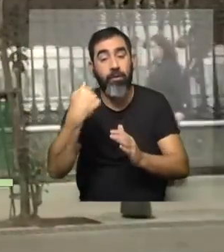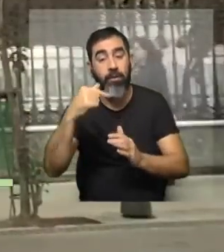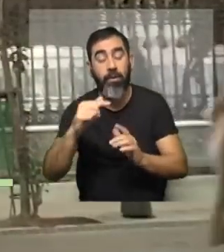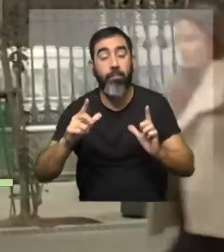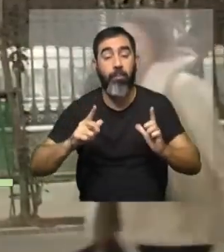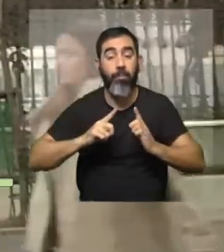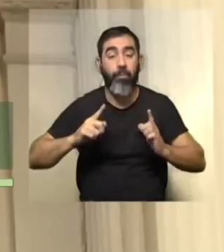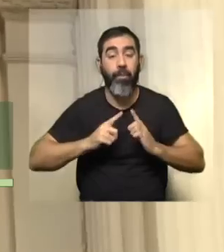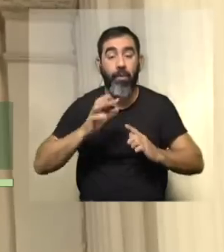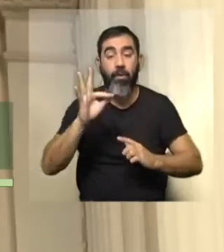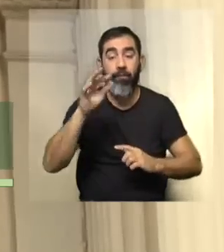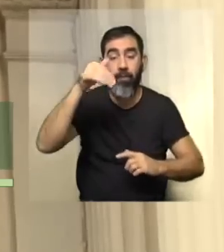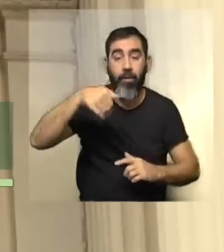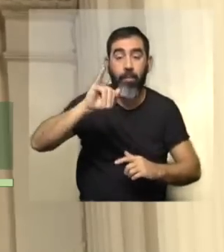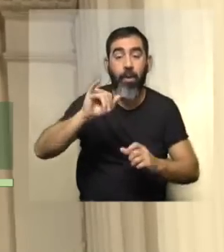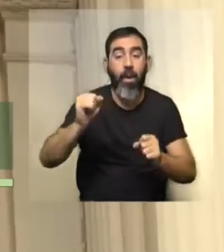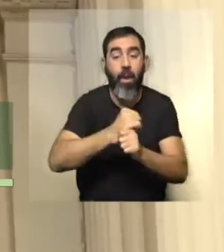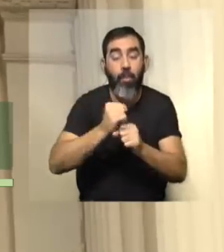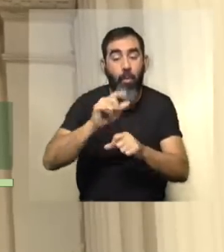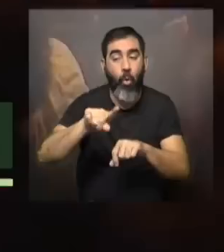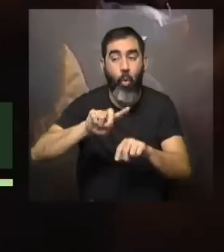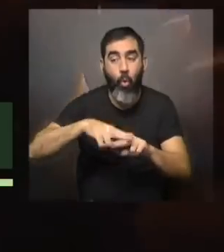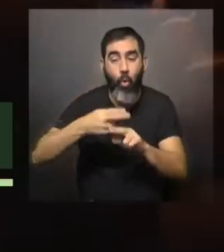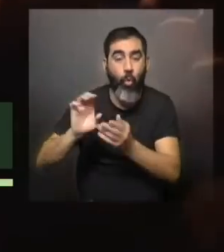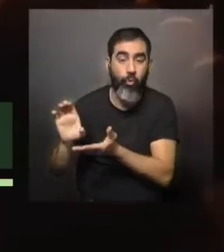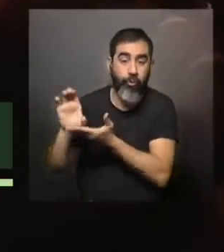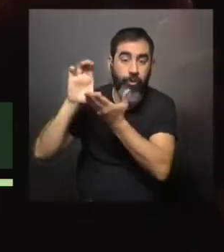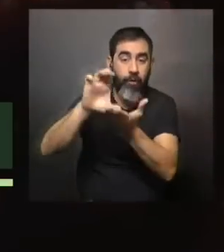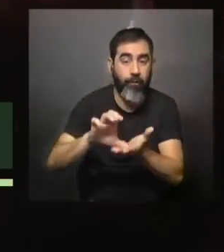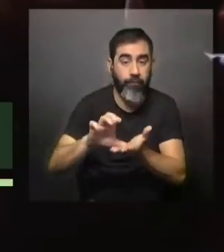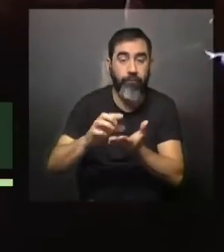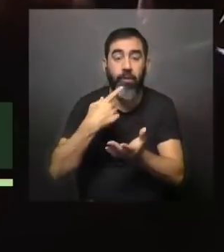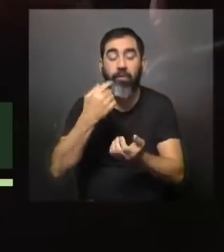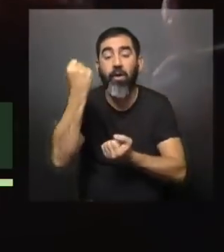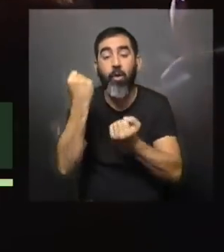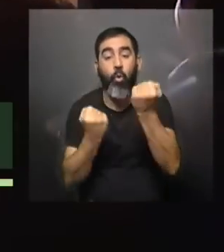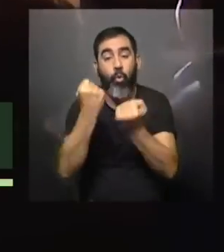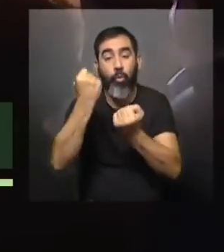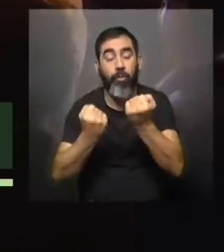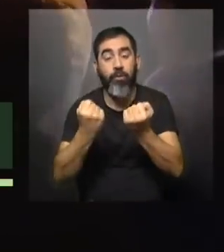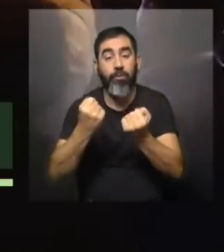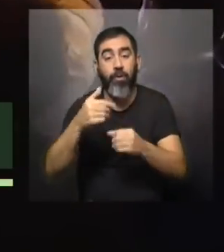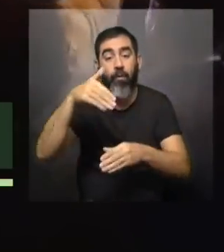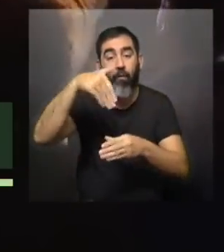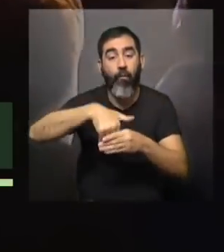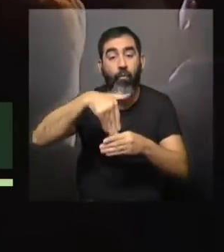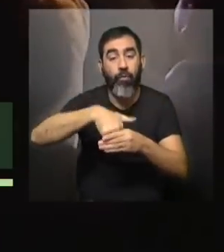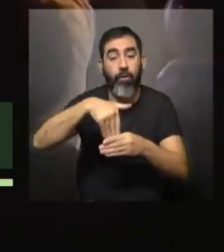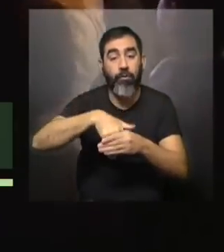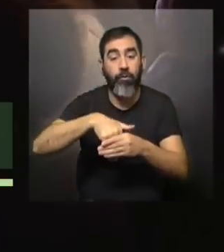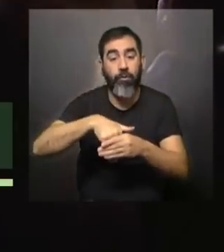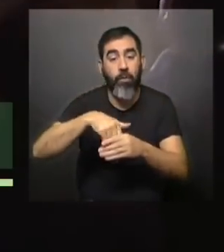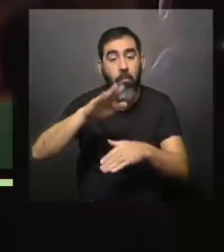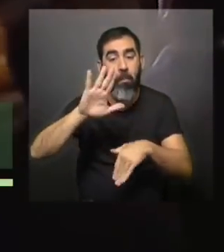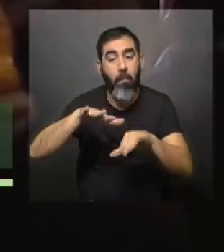a la espera de que el fondo monetario apruebe nuevos desembolsos según el economista Gustavo Ver el resultado de las primarias eleva